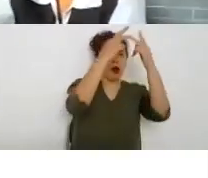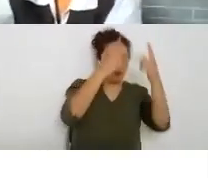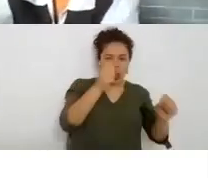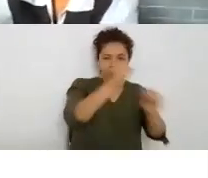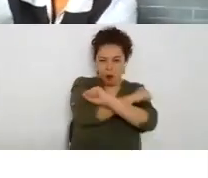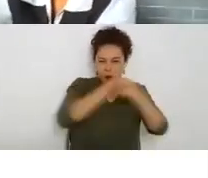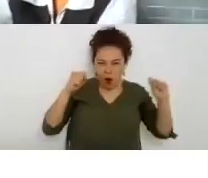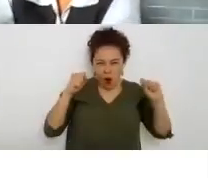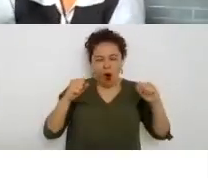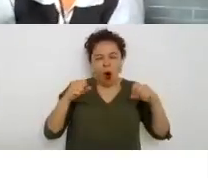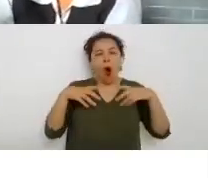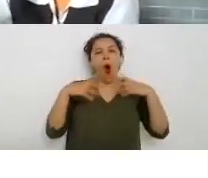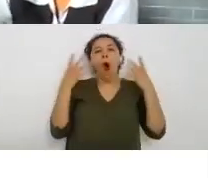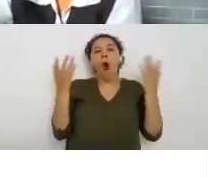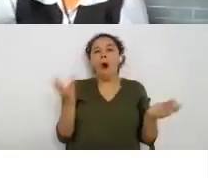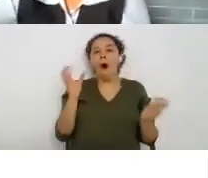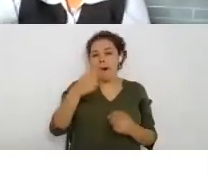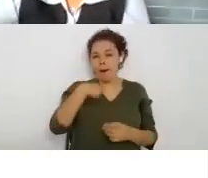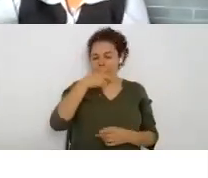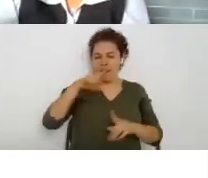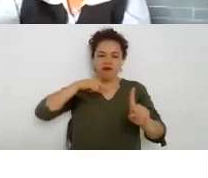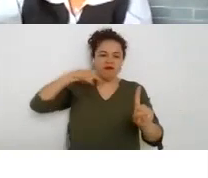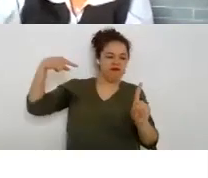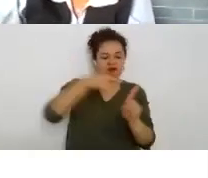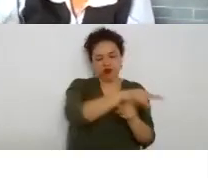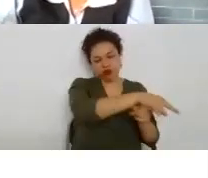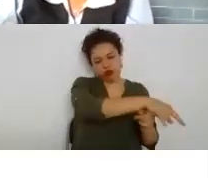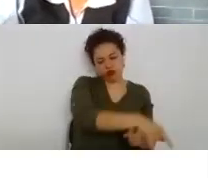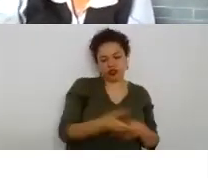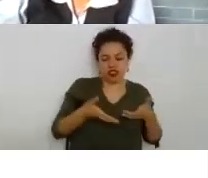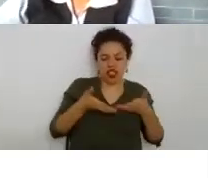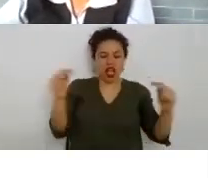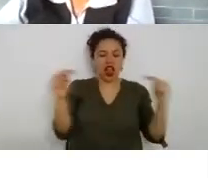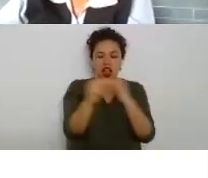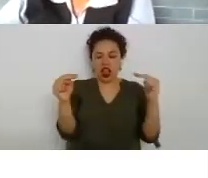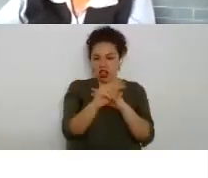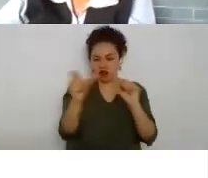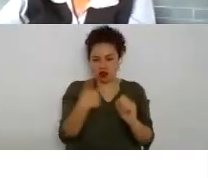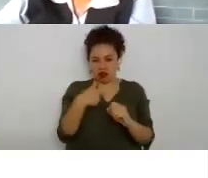explosión, o lo que les comentaba, algún atropello, ¿no? En alguna calle, en alguna avenida principal.